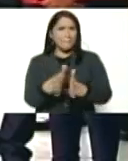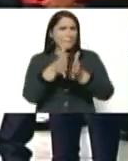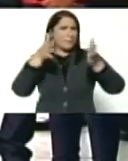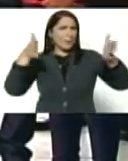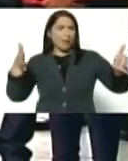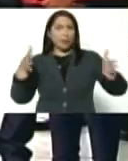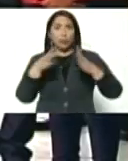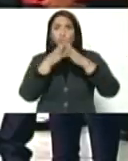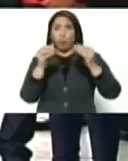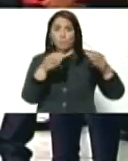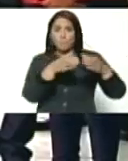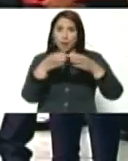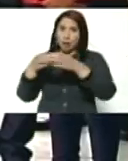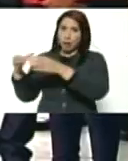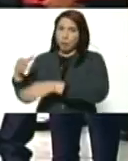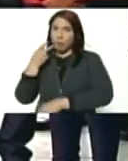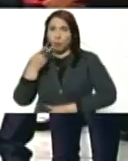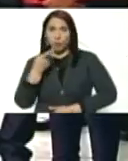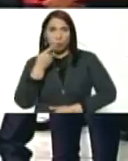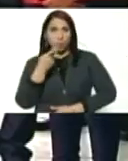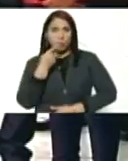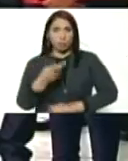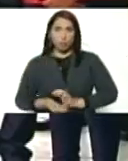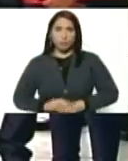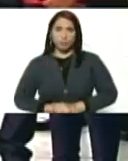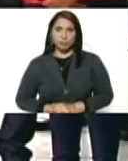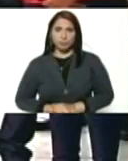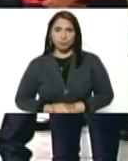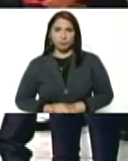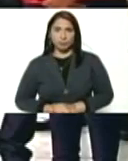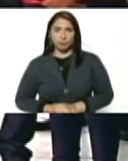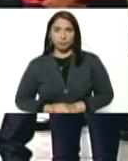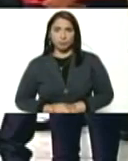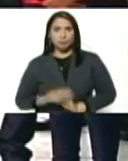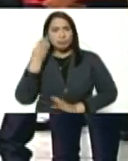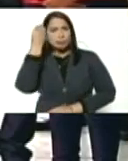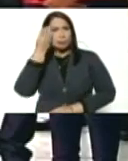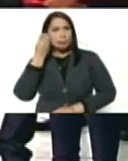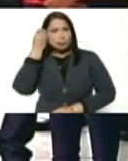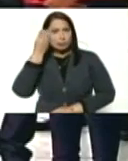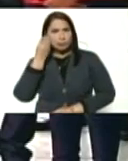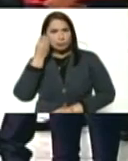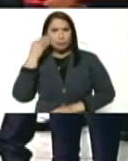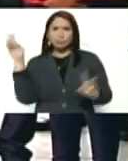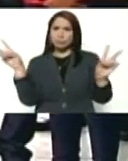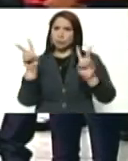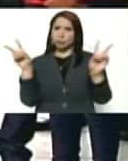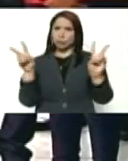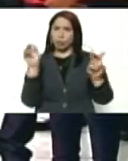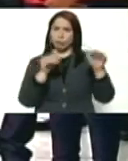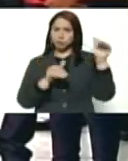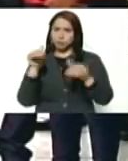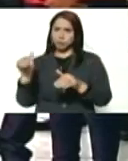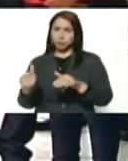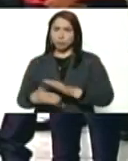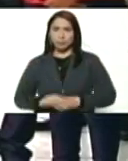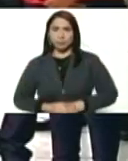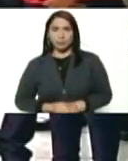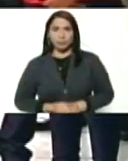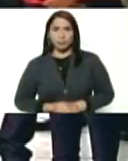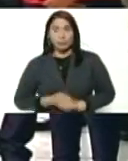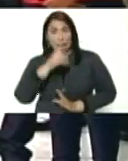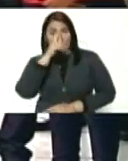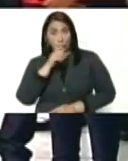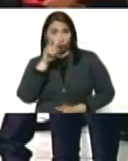todos los partidos, que acaba de obtener una resonante victoria en las elecciones parlamentarias. Y para este